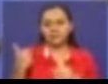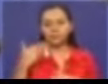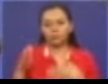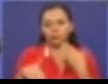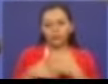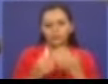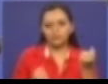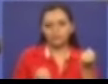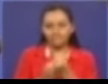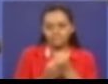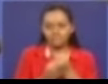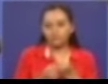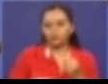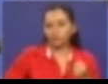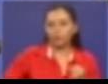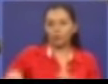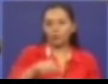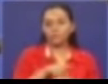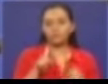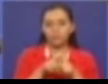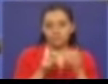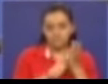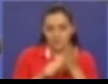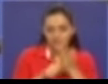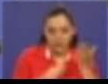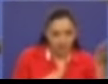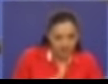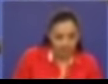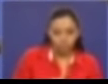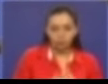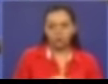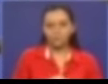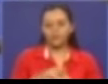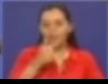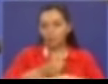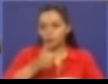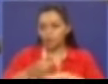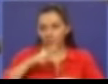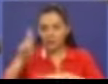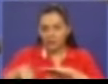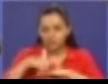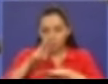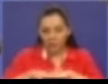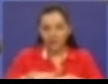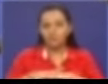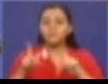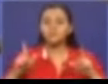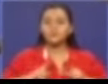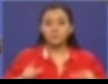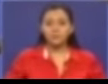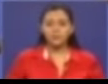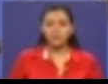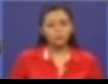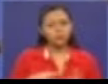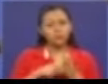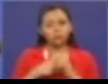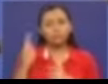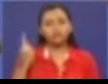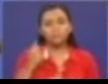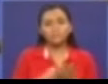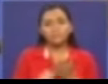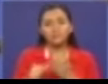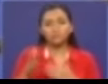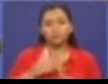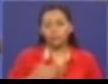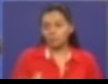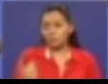de todos y de todas. Vemos aquí ministros, vemos autoridades nacionales, porque la salud no se hace solo desde el Ministerio de